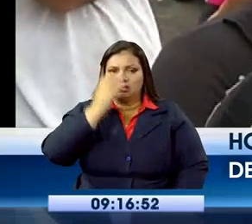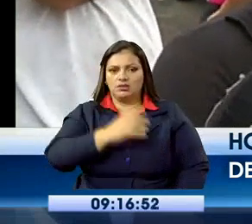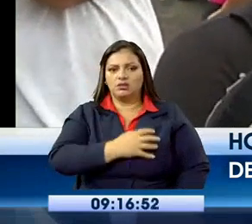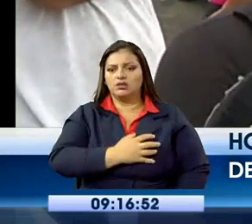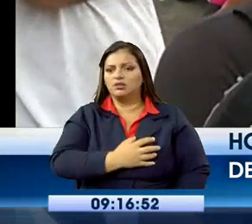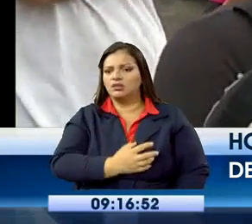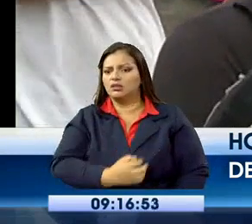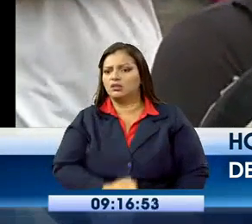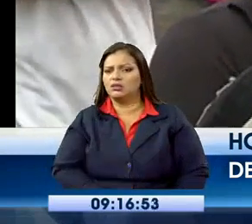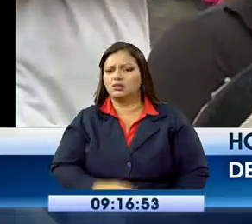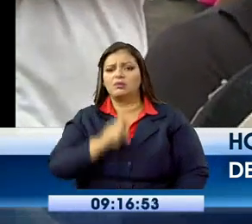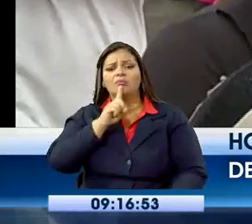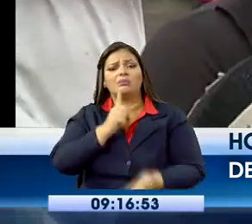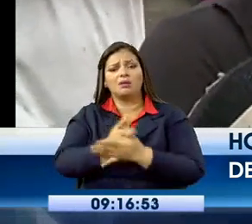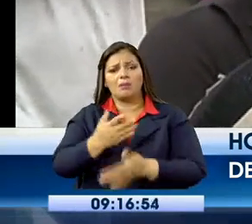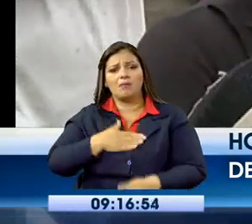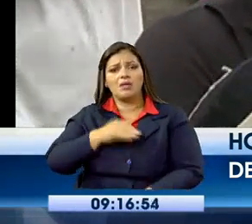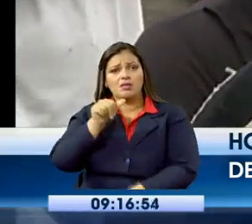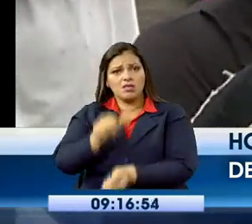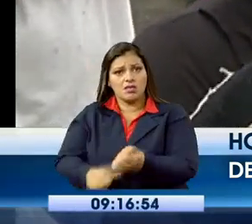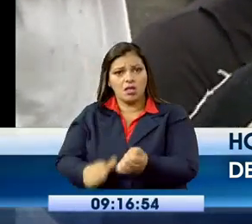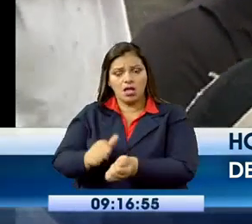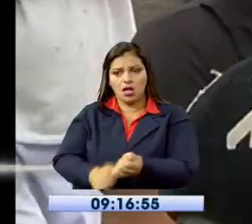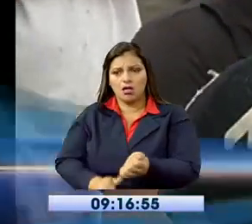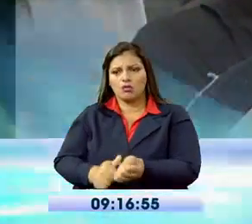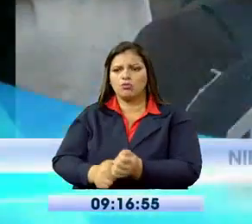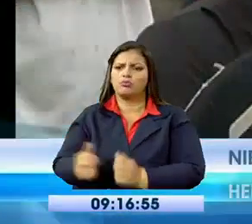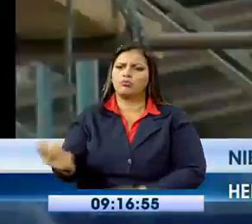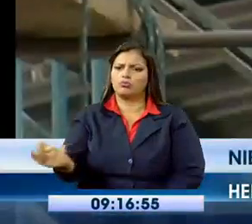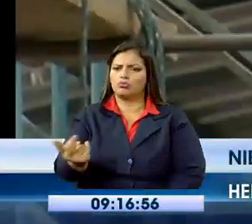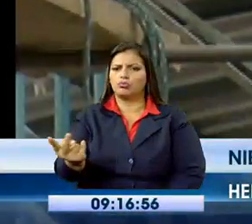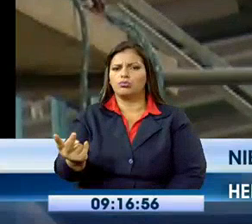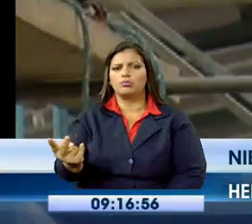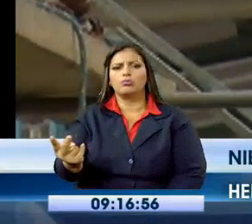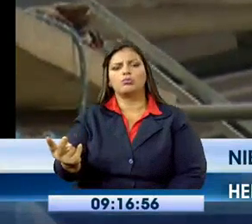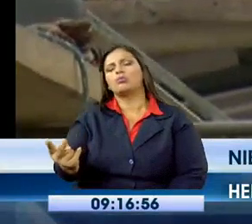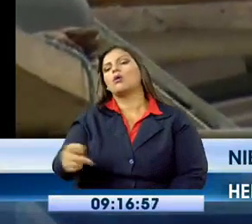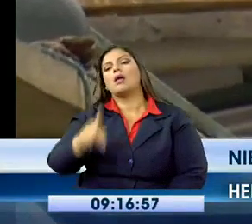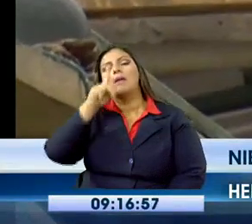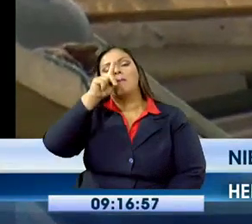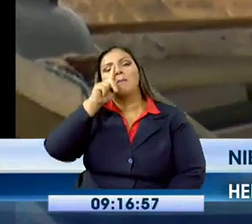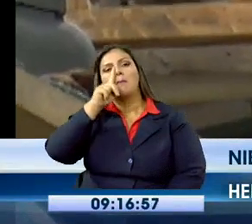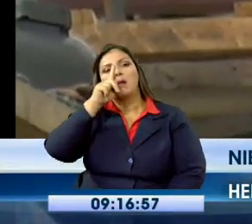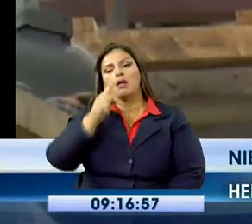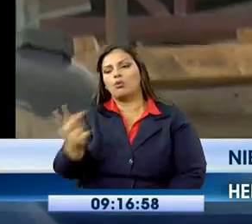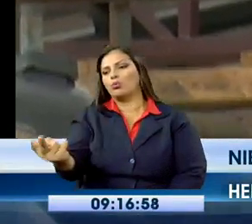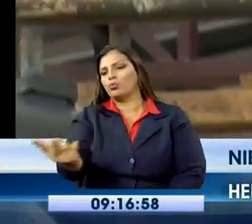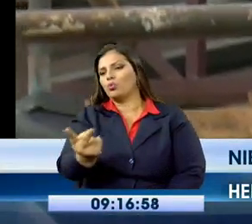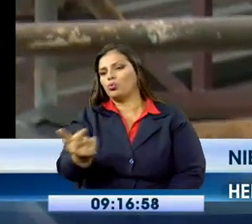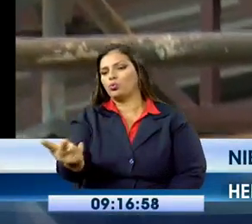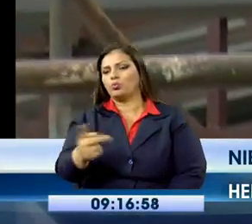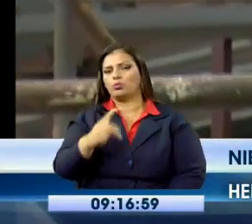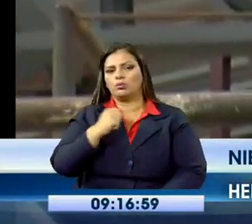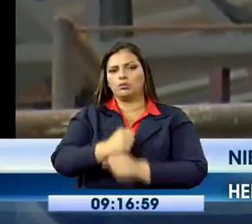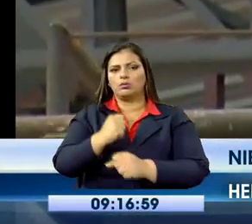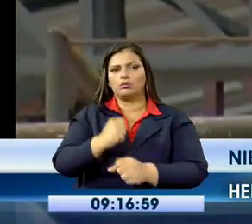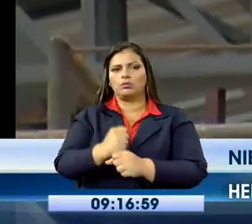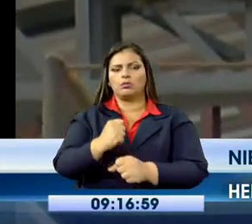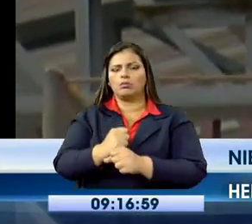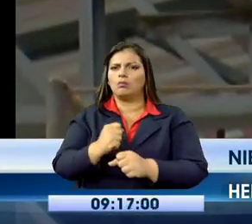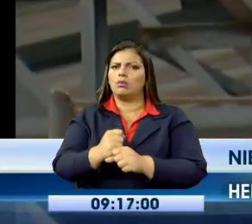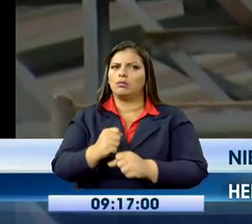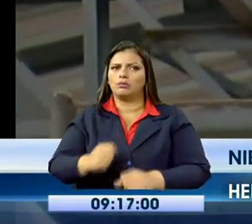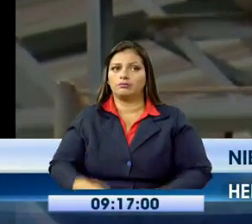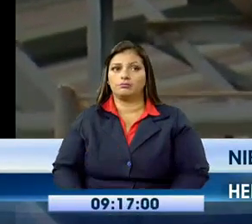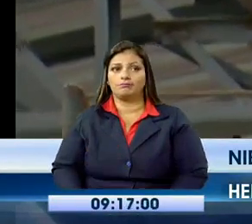lo vio, dice que ya lo vio que caía al piso. Un compañero del fallecido cree que pudo haber olvidado